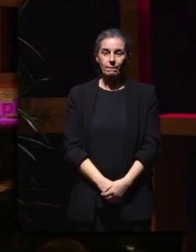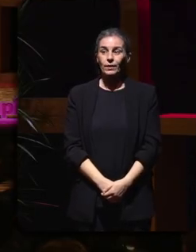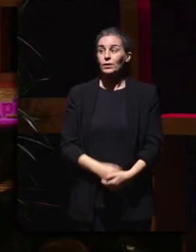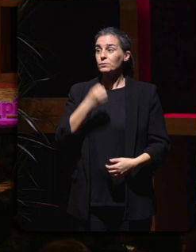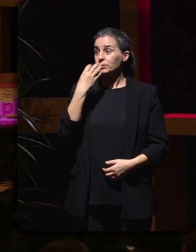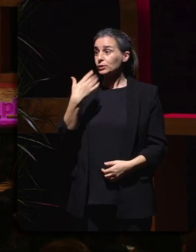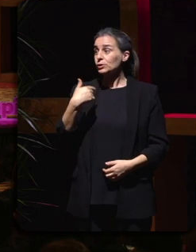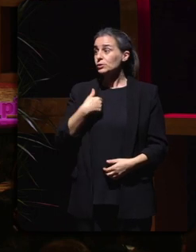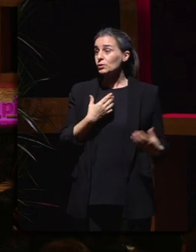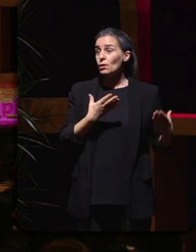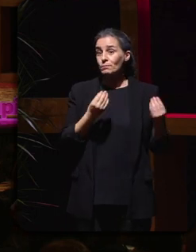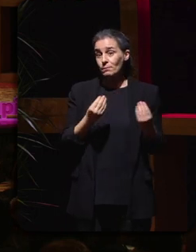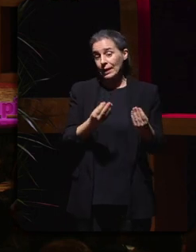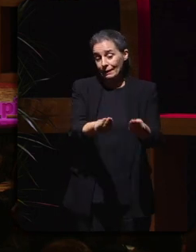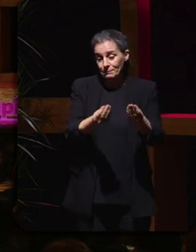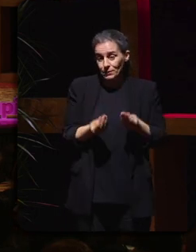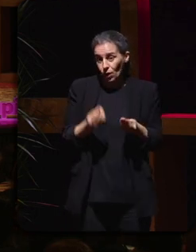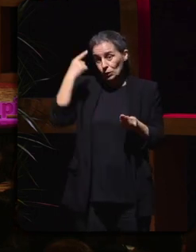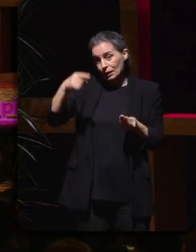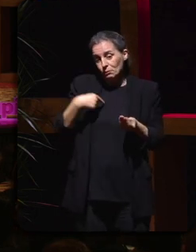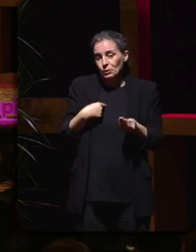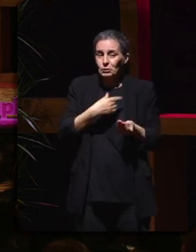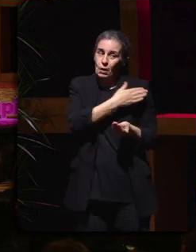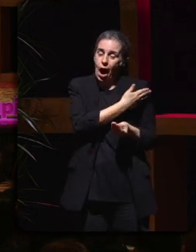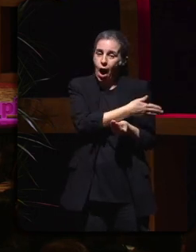Bueno me he traído el papel Por sentirme acompañada